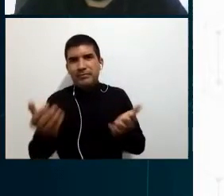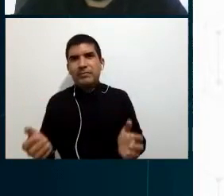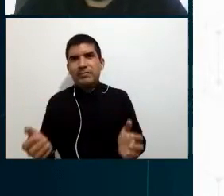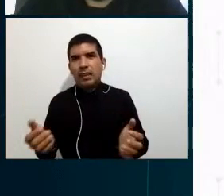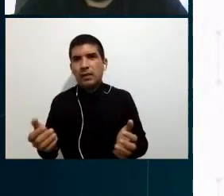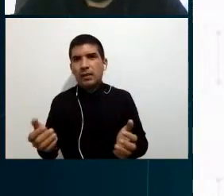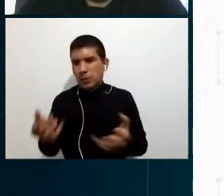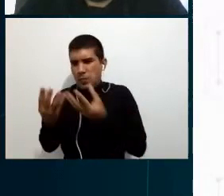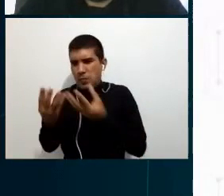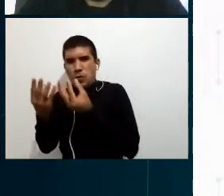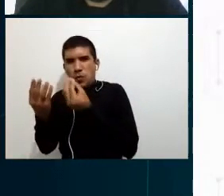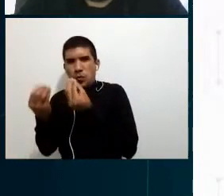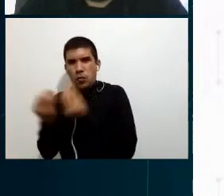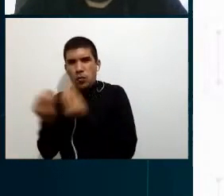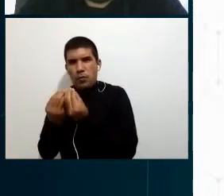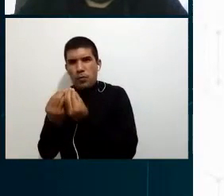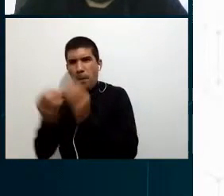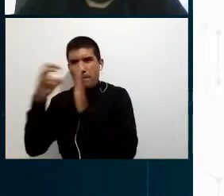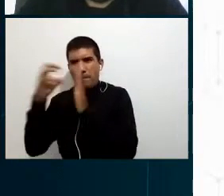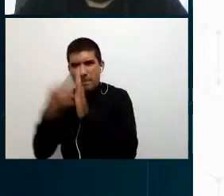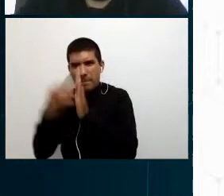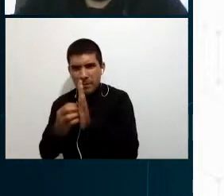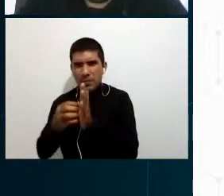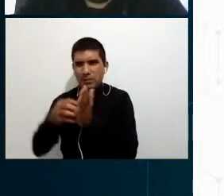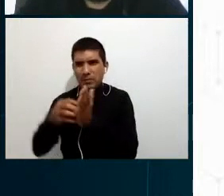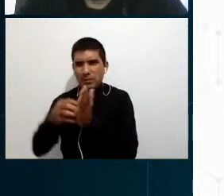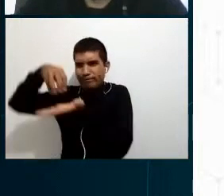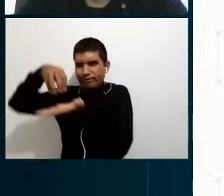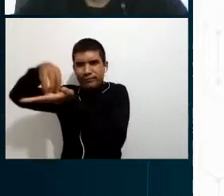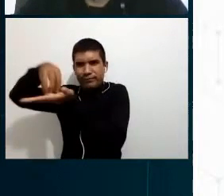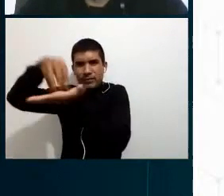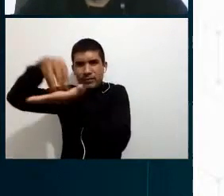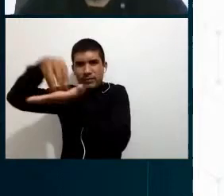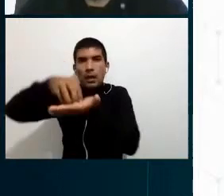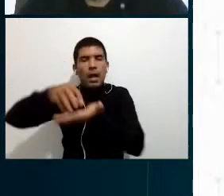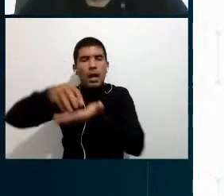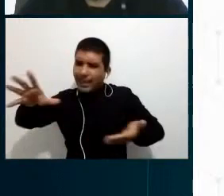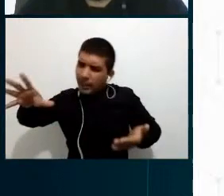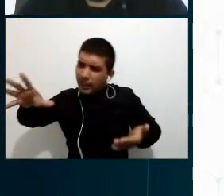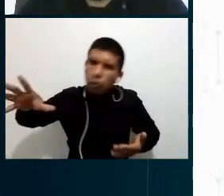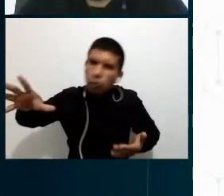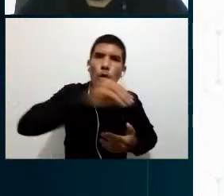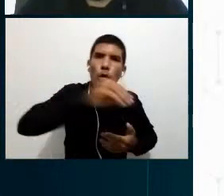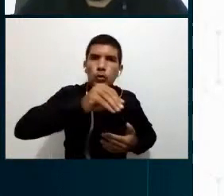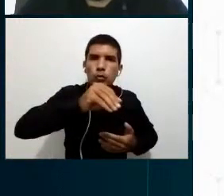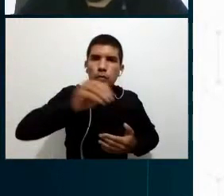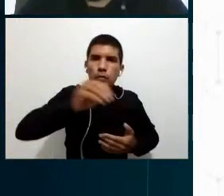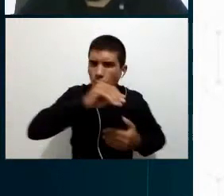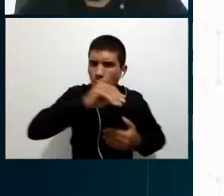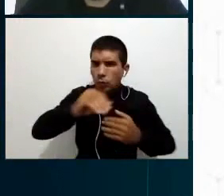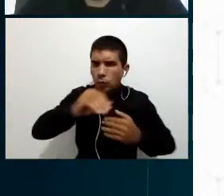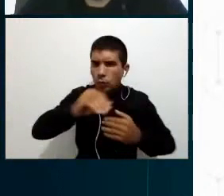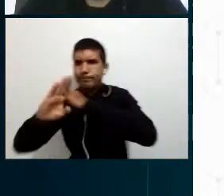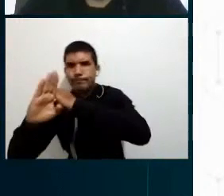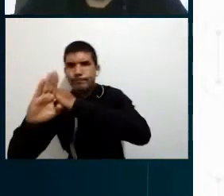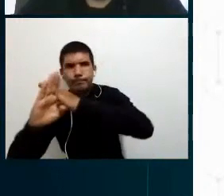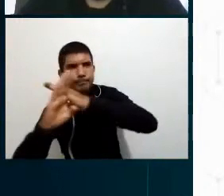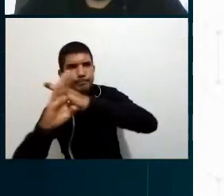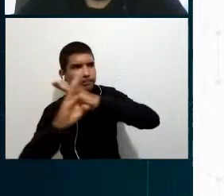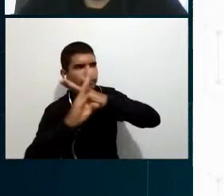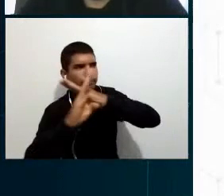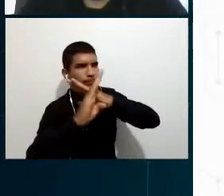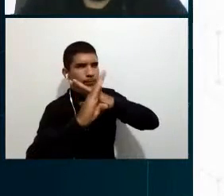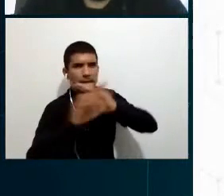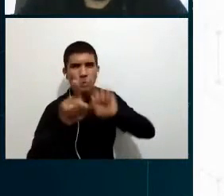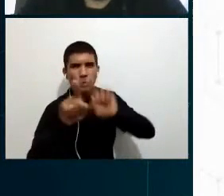aislado en G3, Green Gas for Grid, y pues ese es el aislante que utiliza